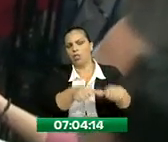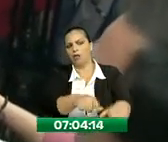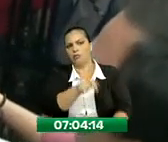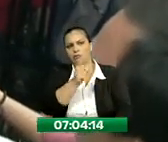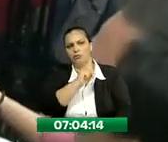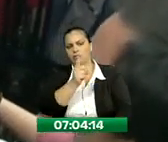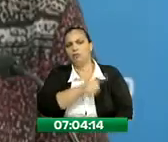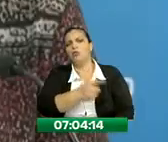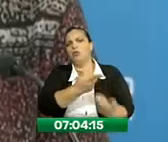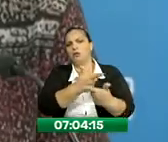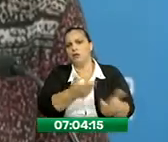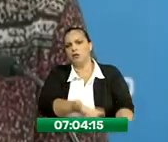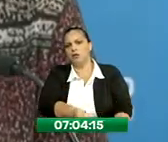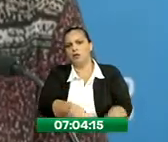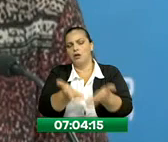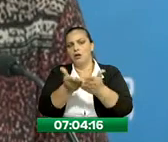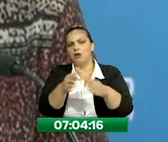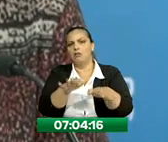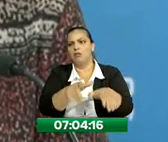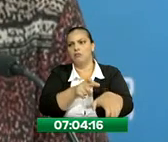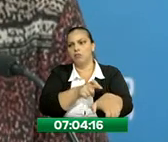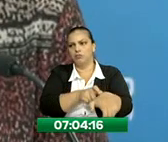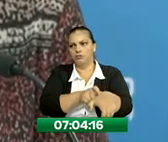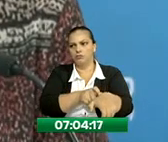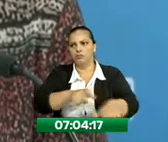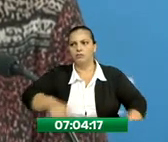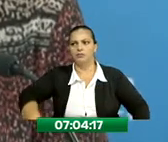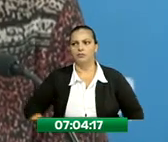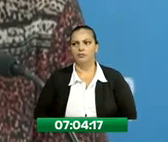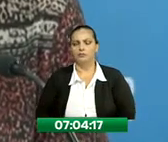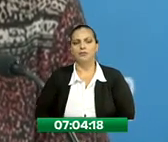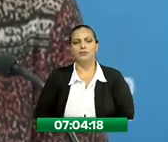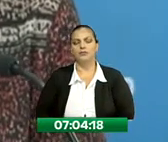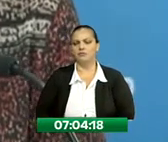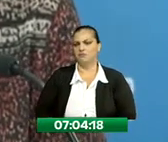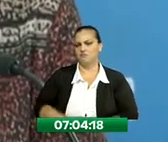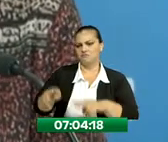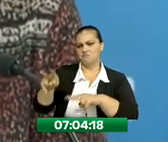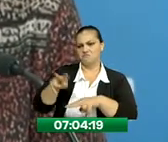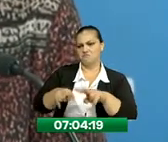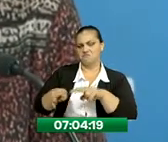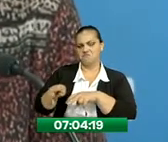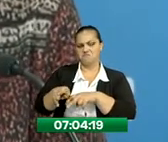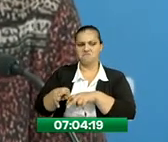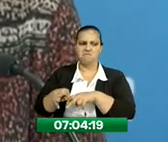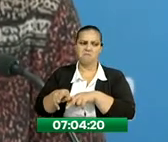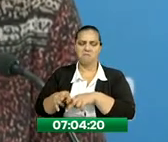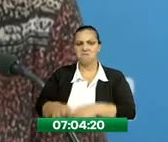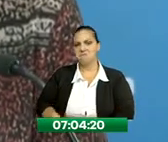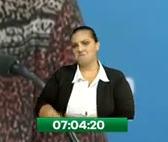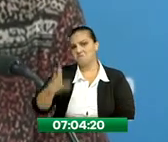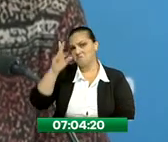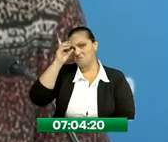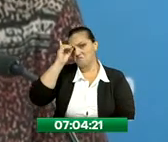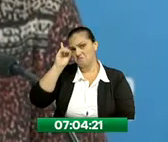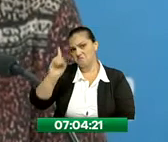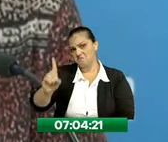la prefecta. A pesar de eso, creo que la buena noticia es que vivimos en un estado de derecho, en donde podemos discutir las